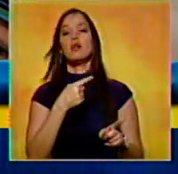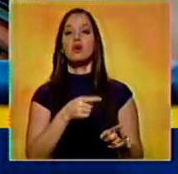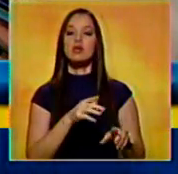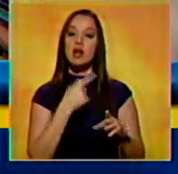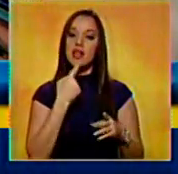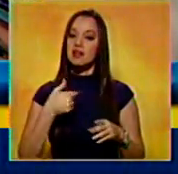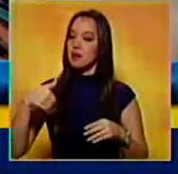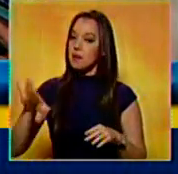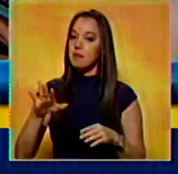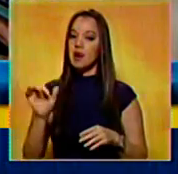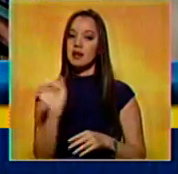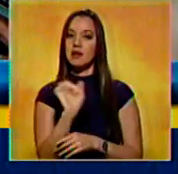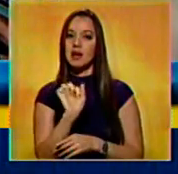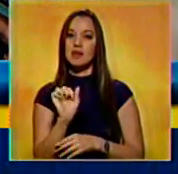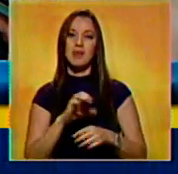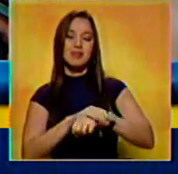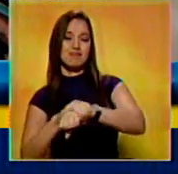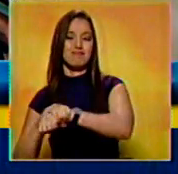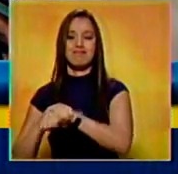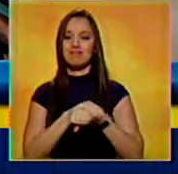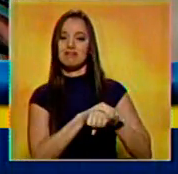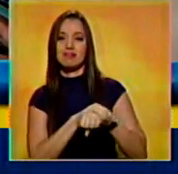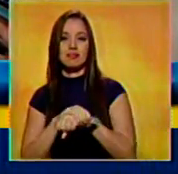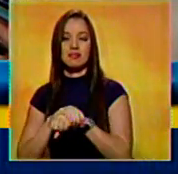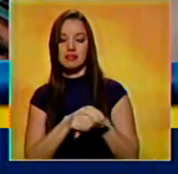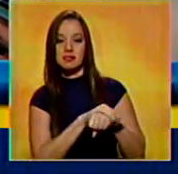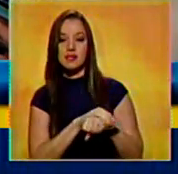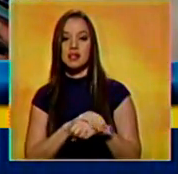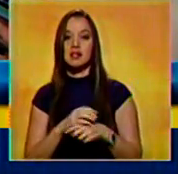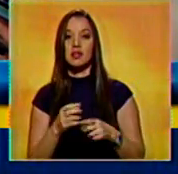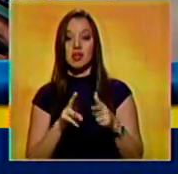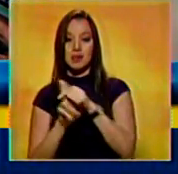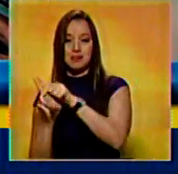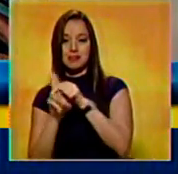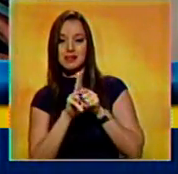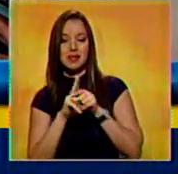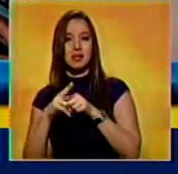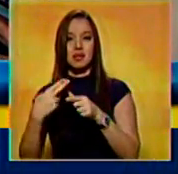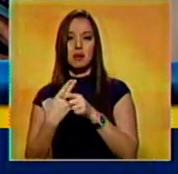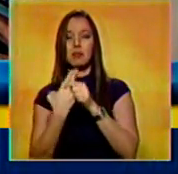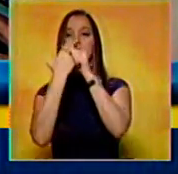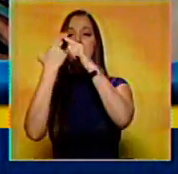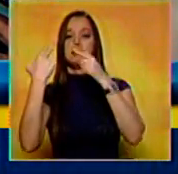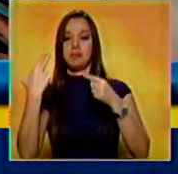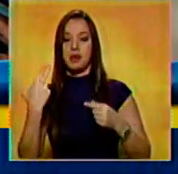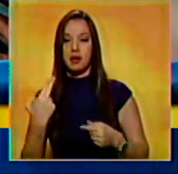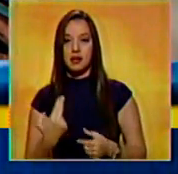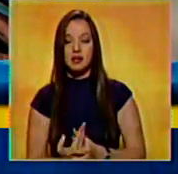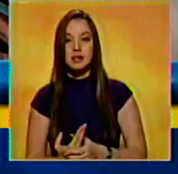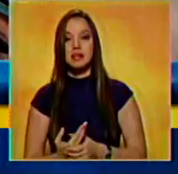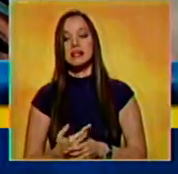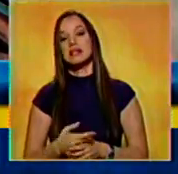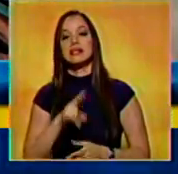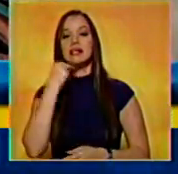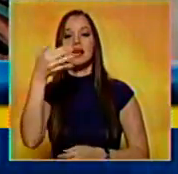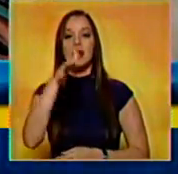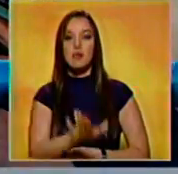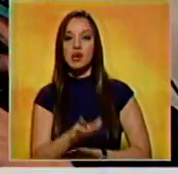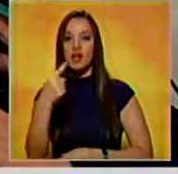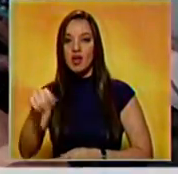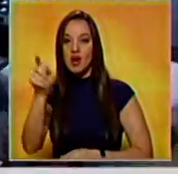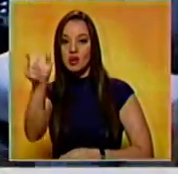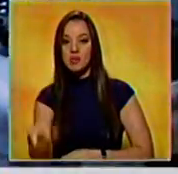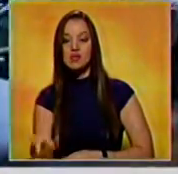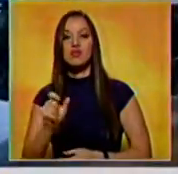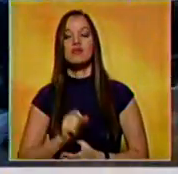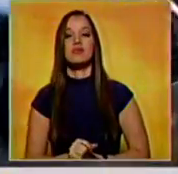del vehículo, y en eso hubo una especie de forcejeo manipulando el arma, y es cuando se acciona el arma y origina la muerte del otro